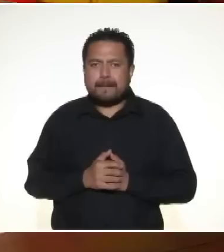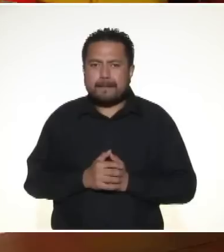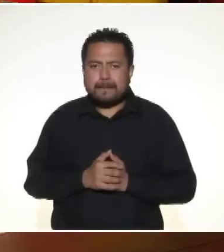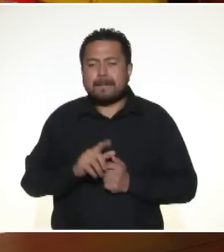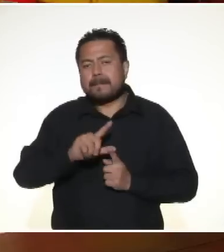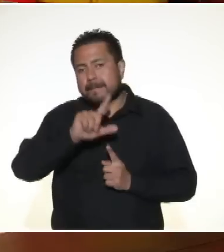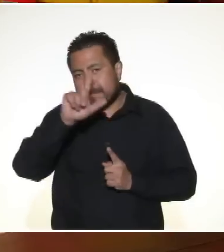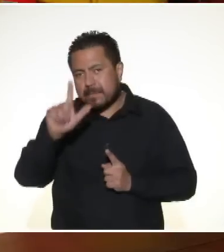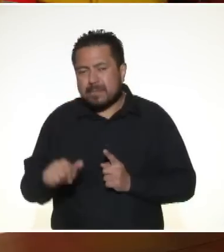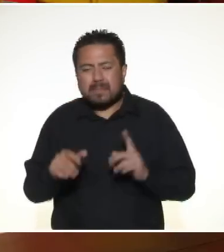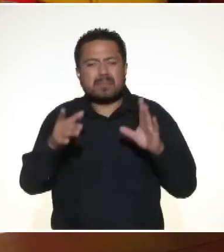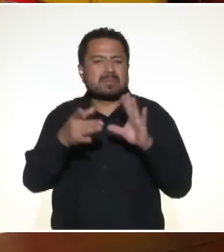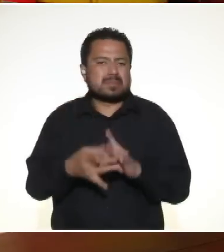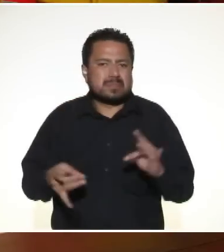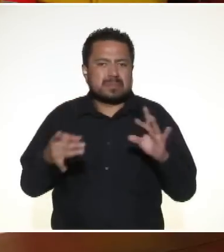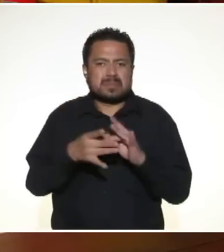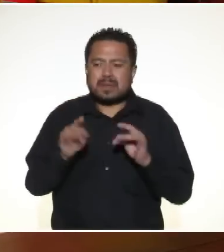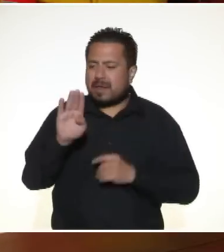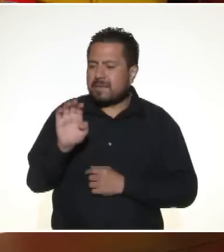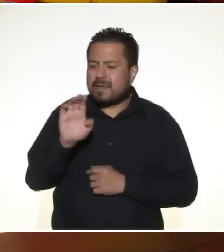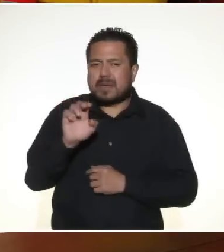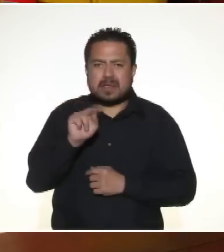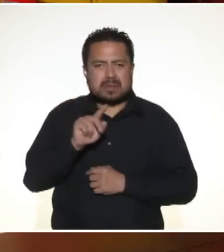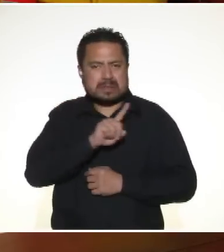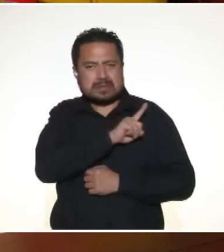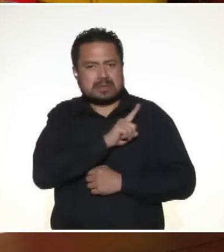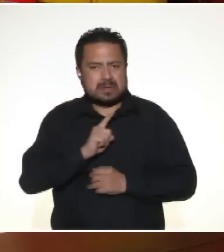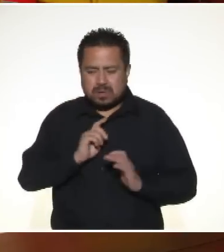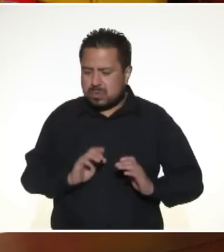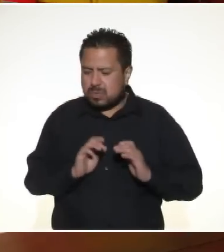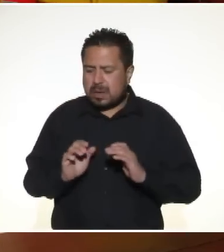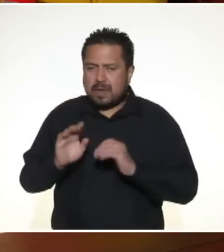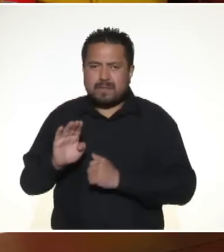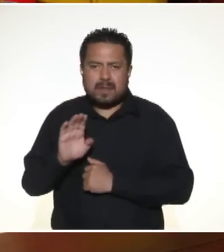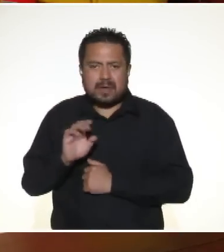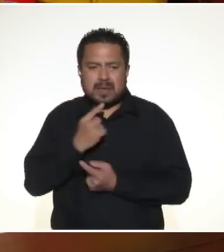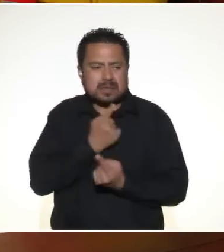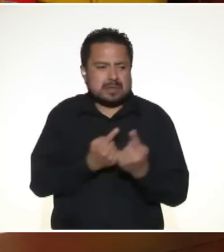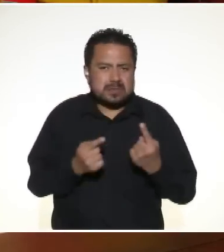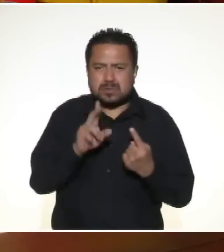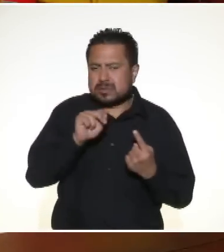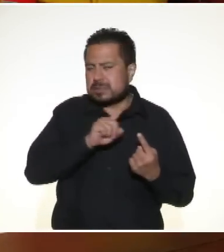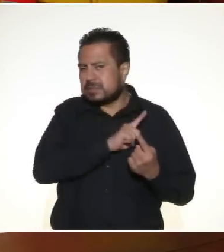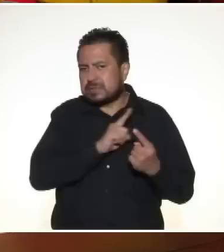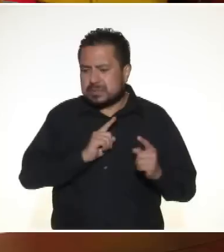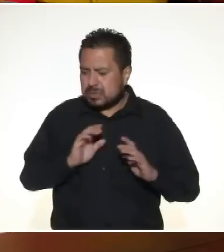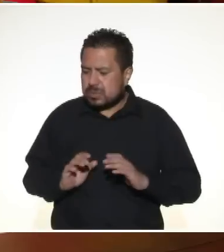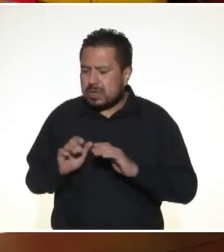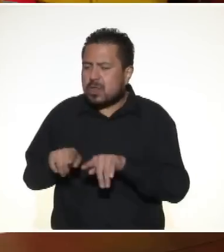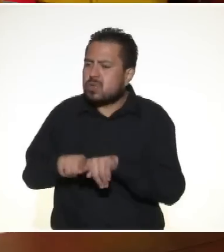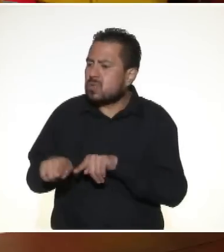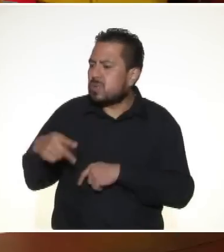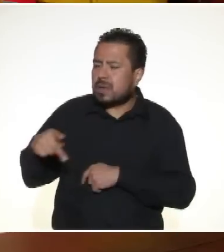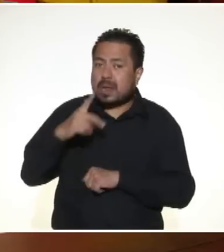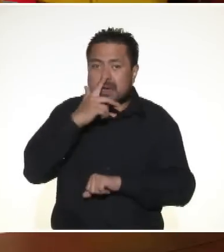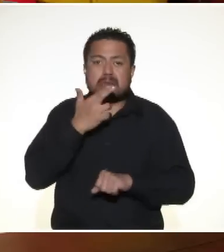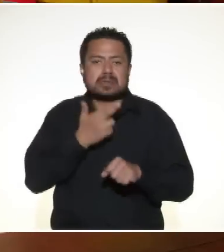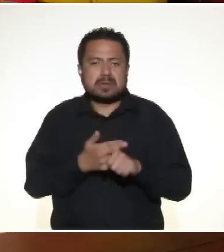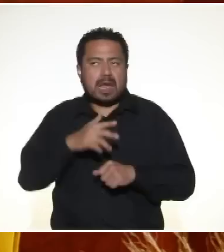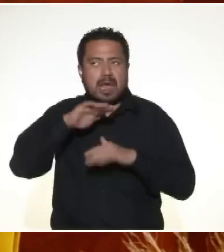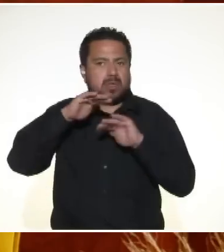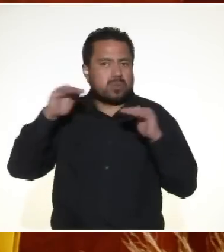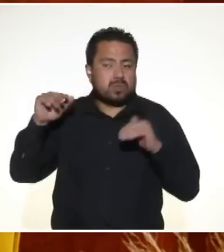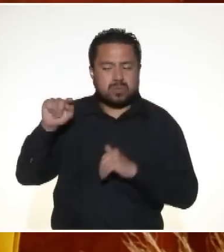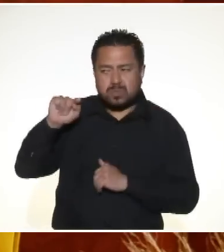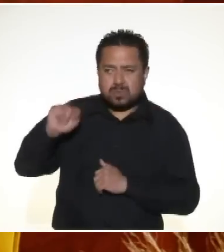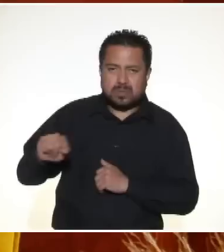les vamos a repetir aquí, los bebés no tienen por qué cuidar bebés, los niños no tienen por qué. Cuida a tu hermanito, la responsabilidad es de los